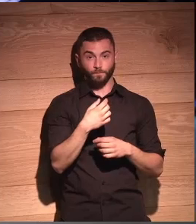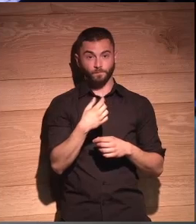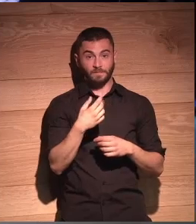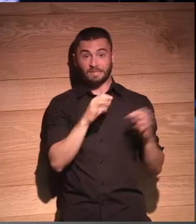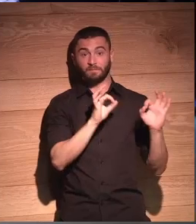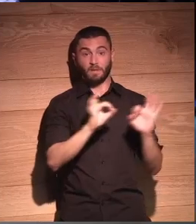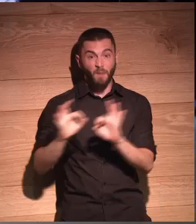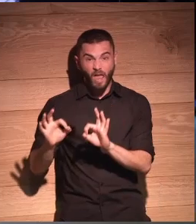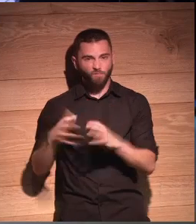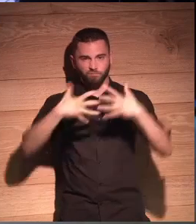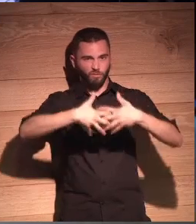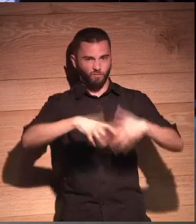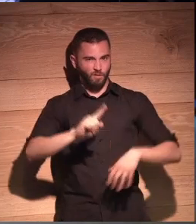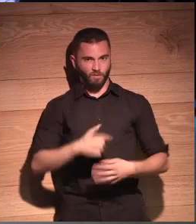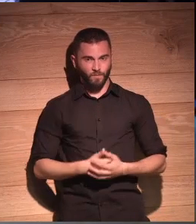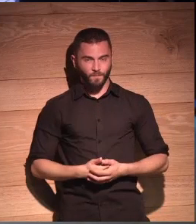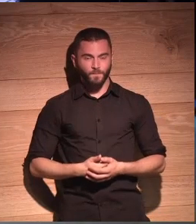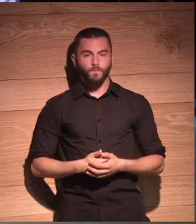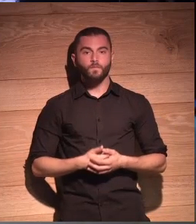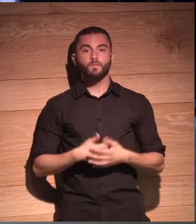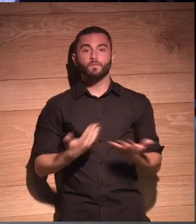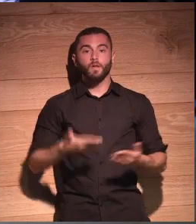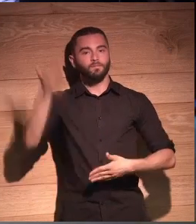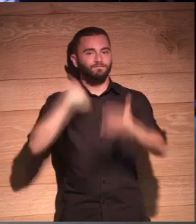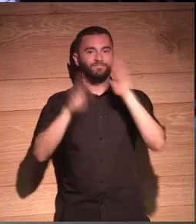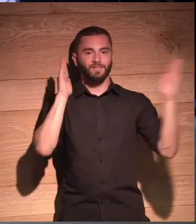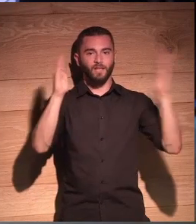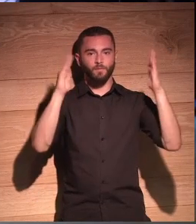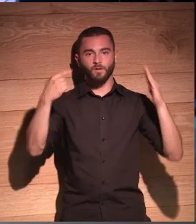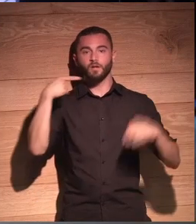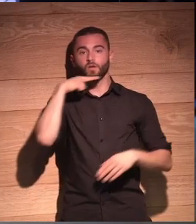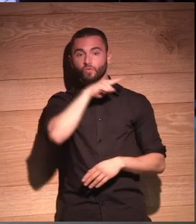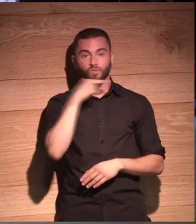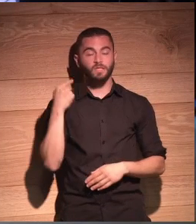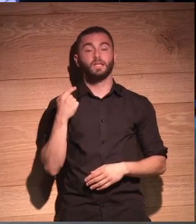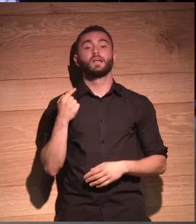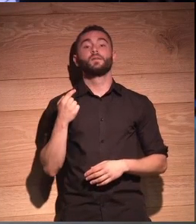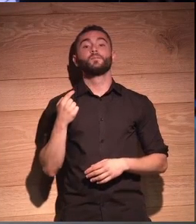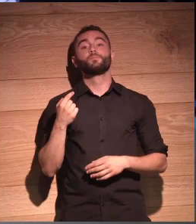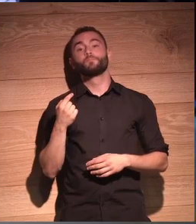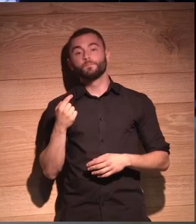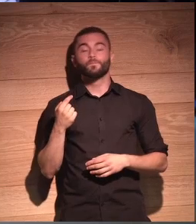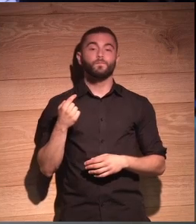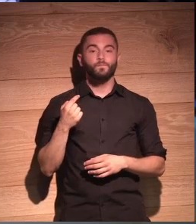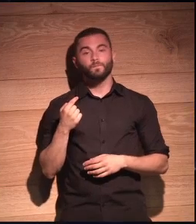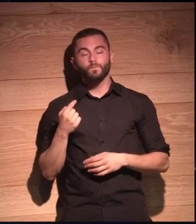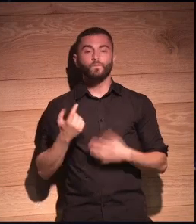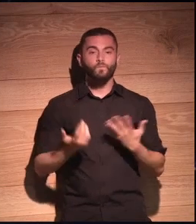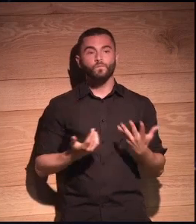pues no funcionó, vamos. Lo que pasa que en aquella época la Unión Soviética era tan,